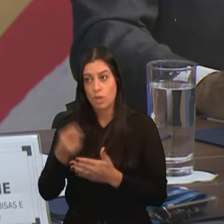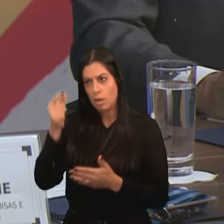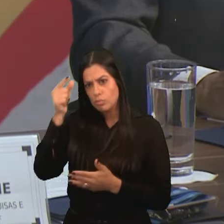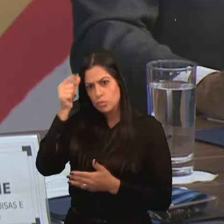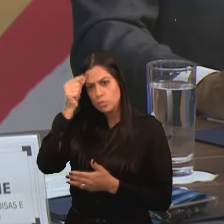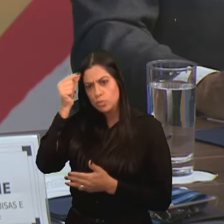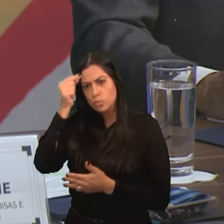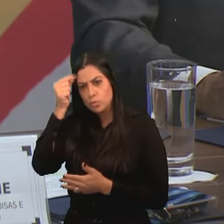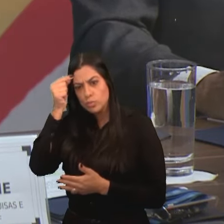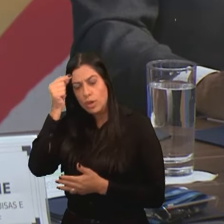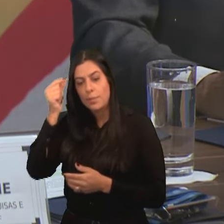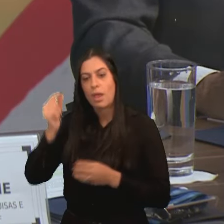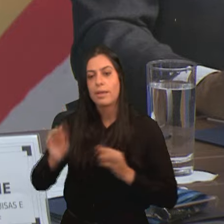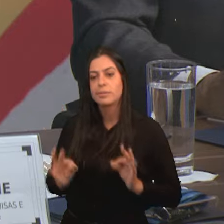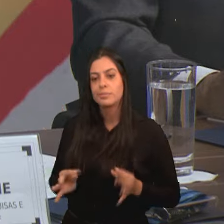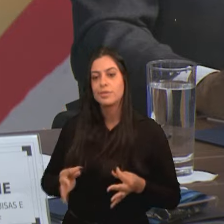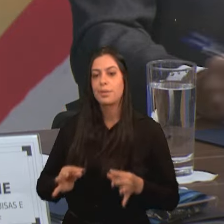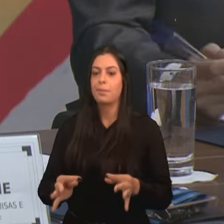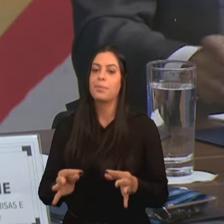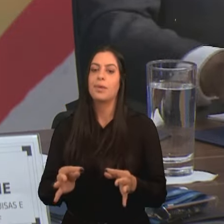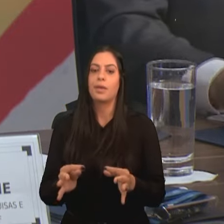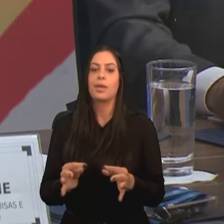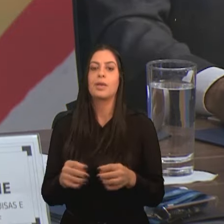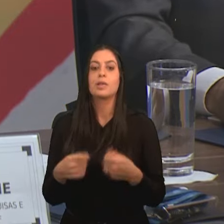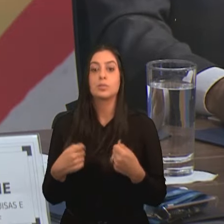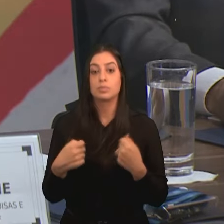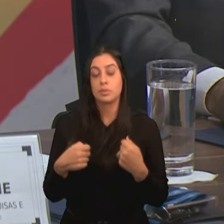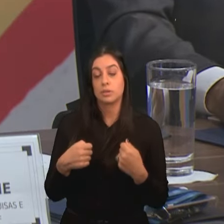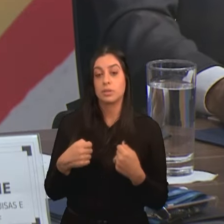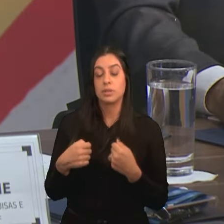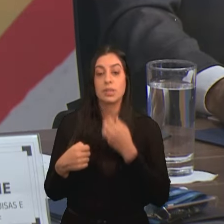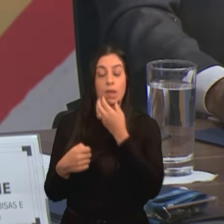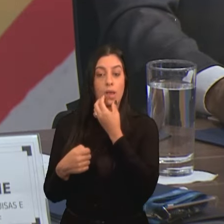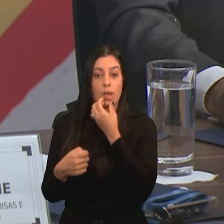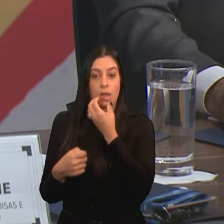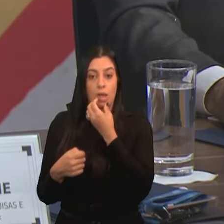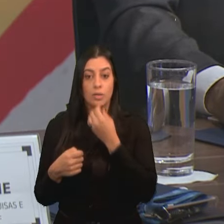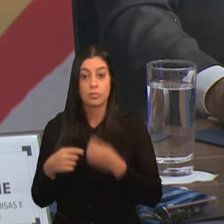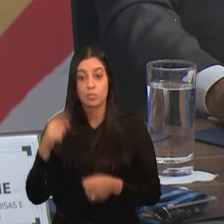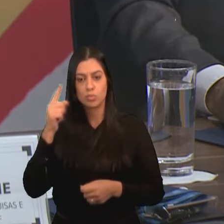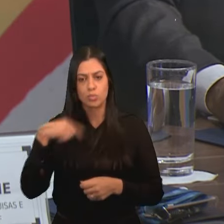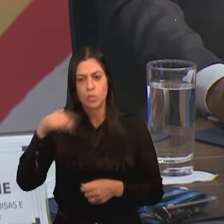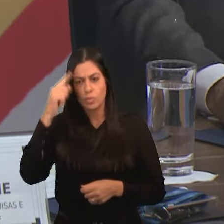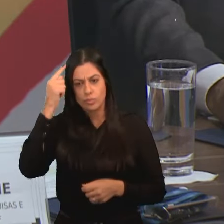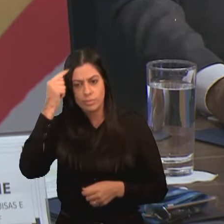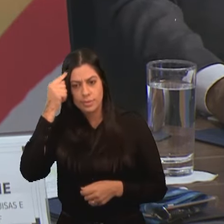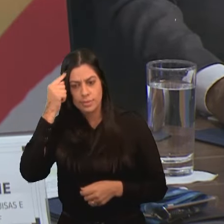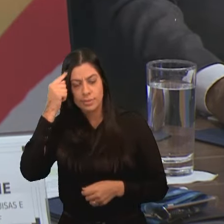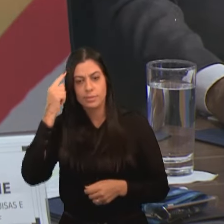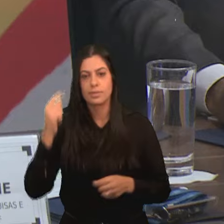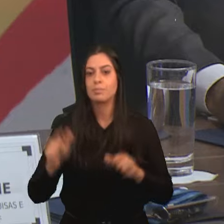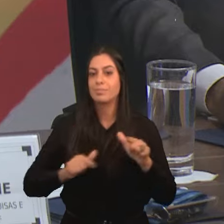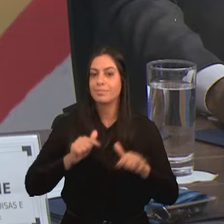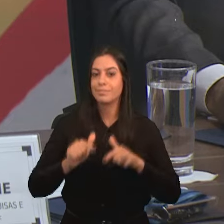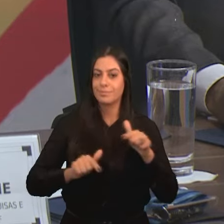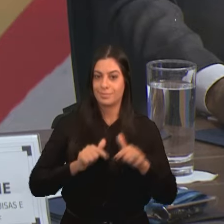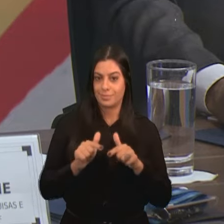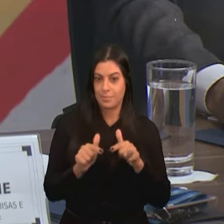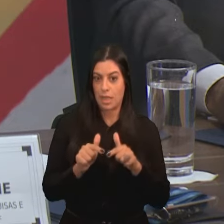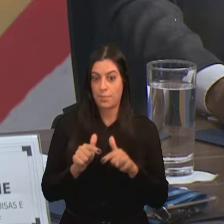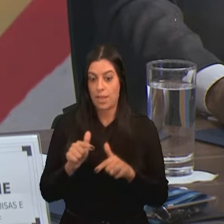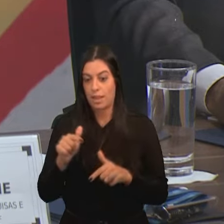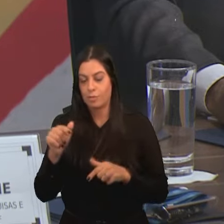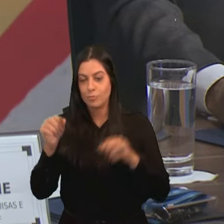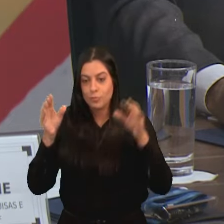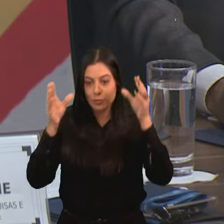de diagnóstico y tratamiento, los vectores que sabemos que nuestro cerebro funciona con